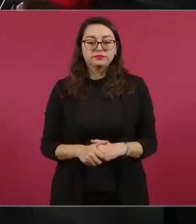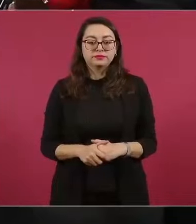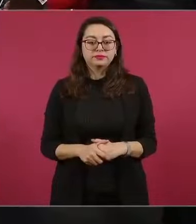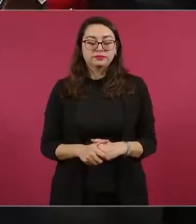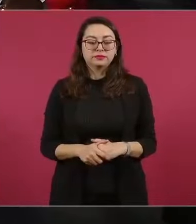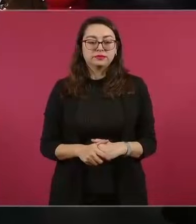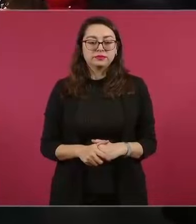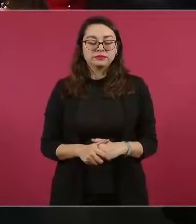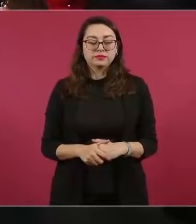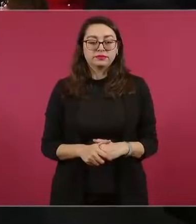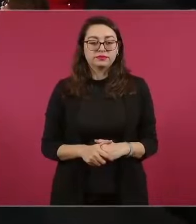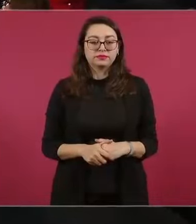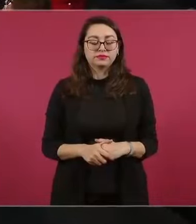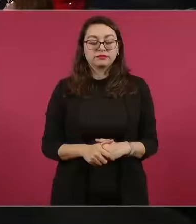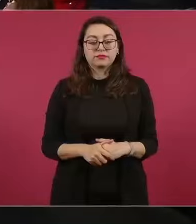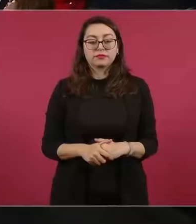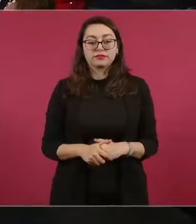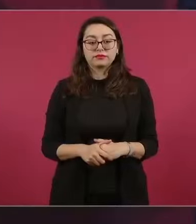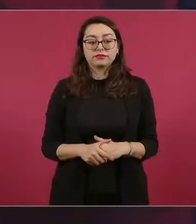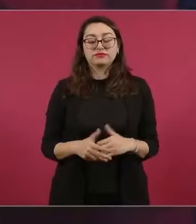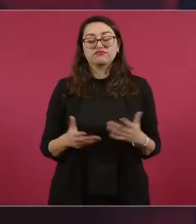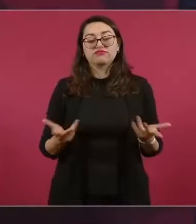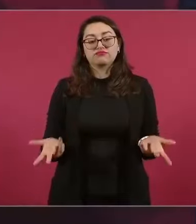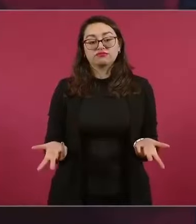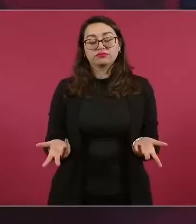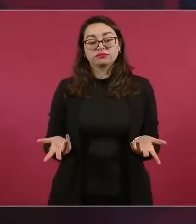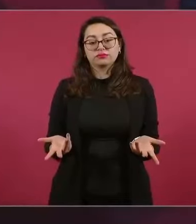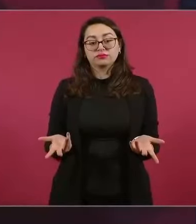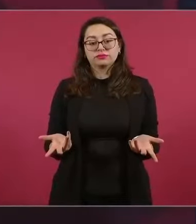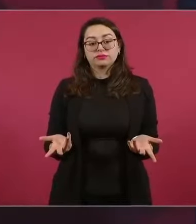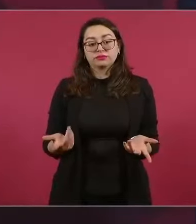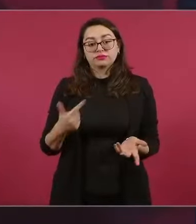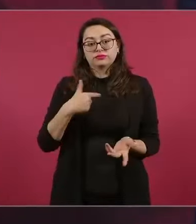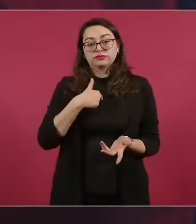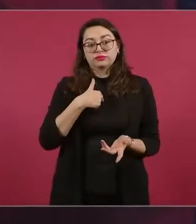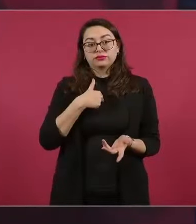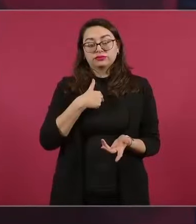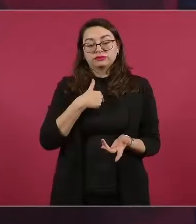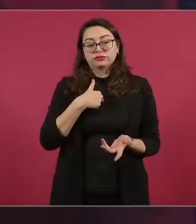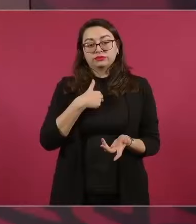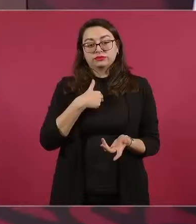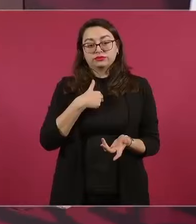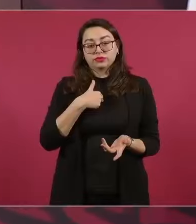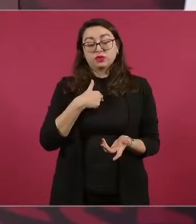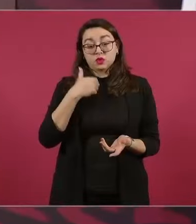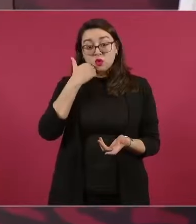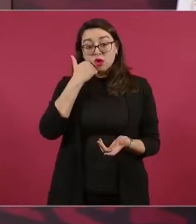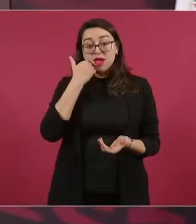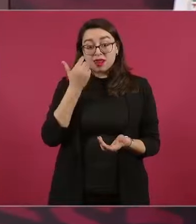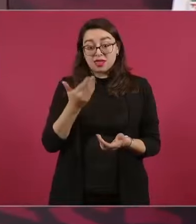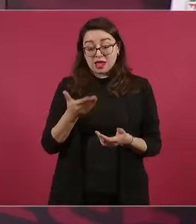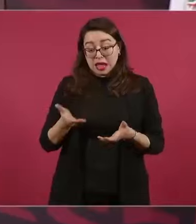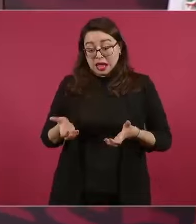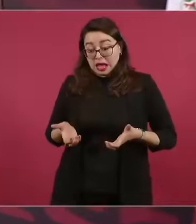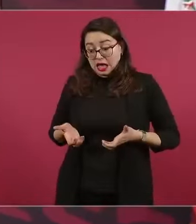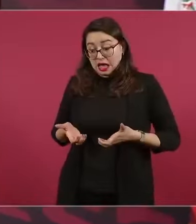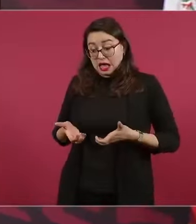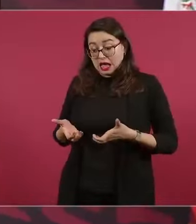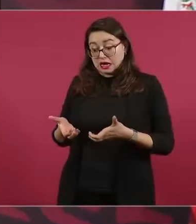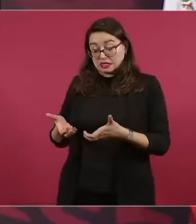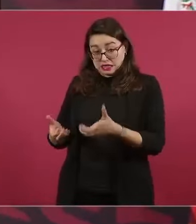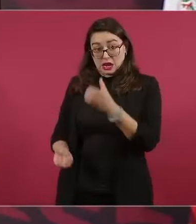No me va a alcanzar el tiempo, pero tenía ya proyectado un ramal de la